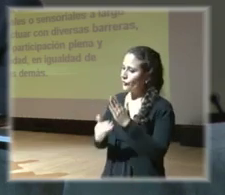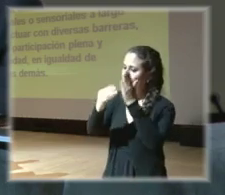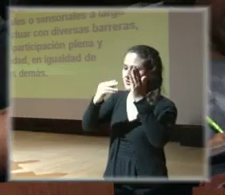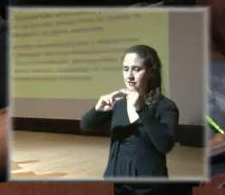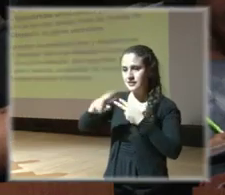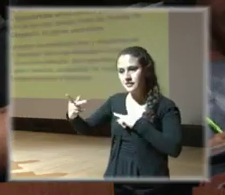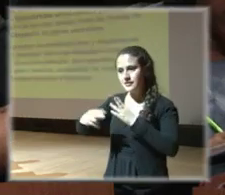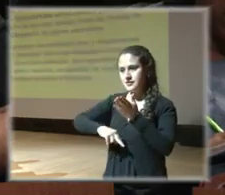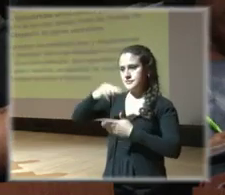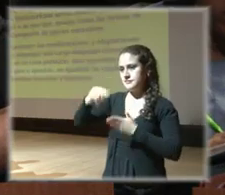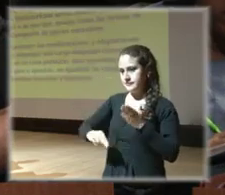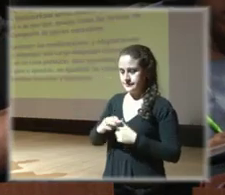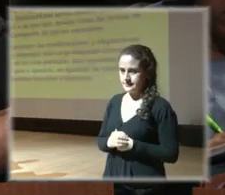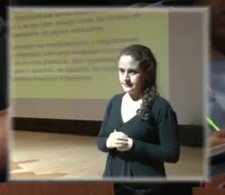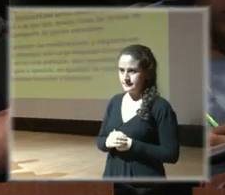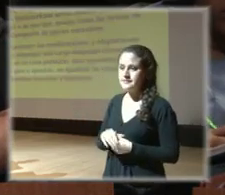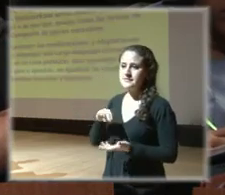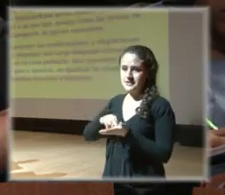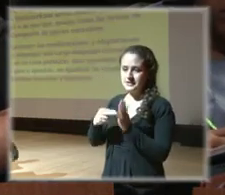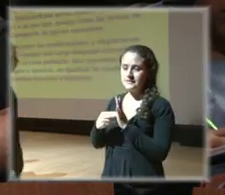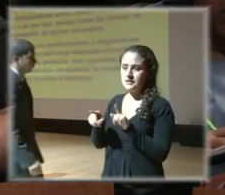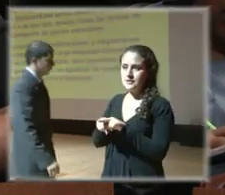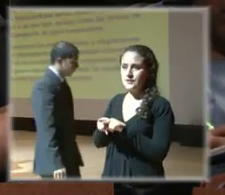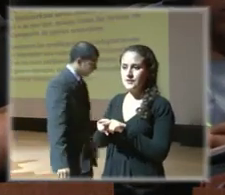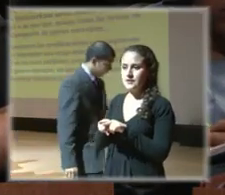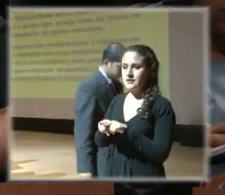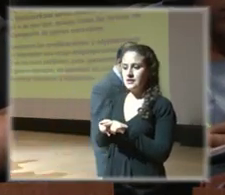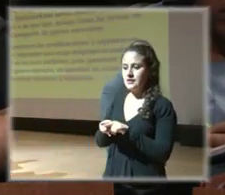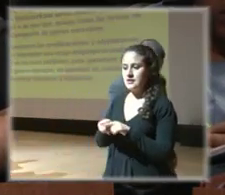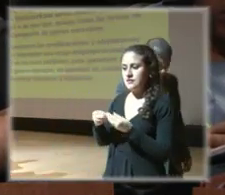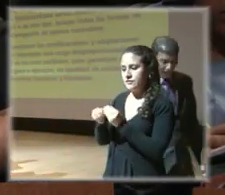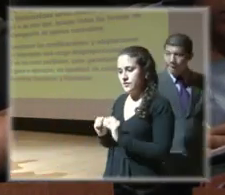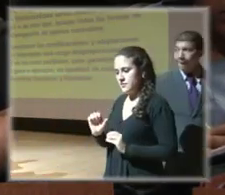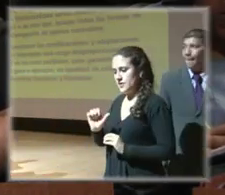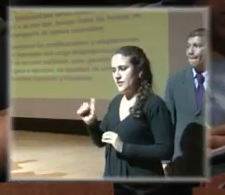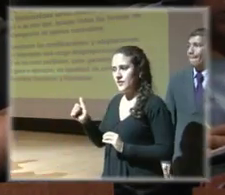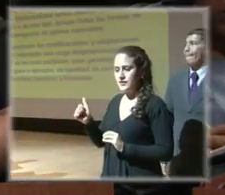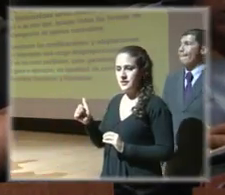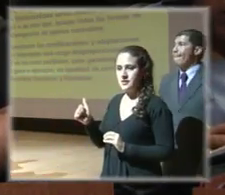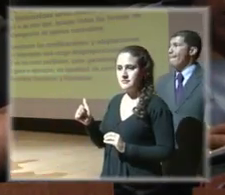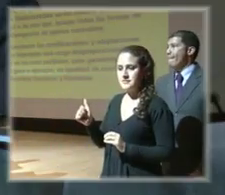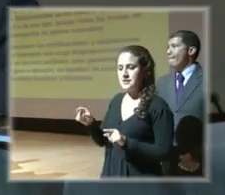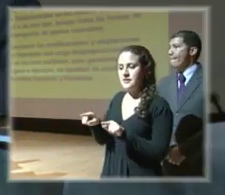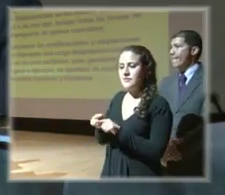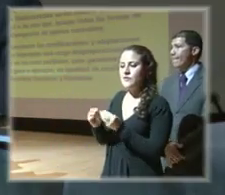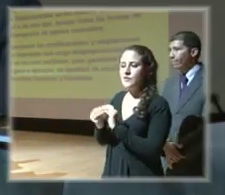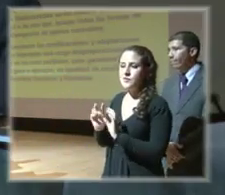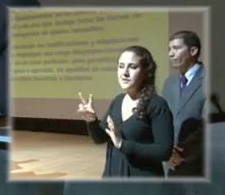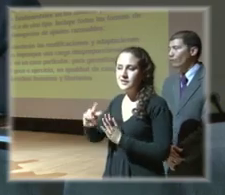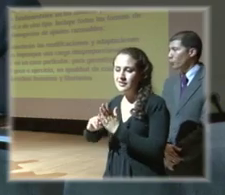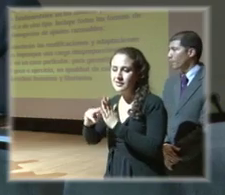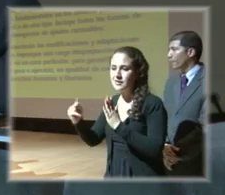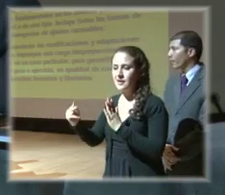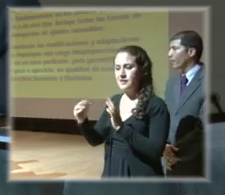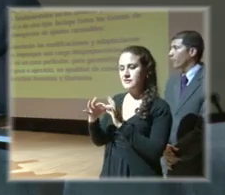convención. De esta forma, evade, digamos, el tecnicismo de